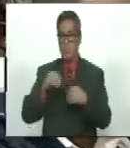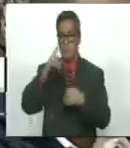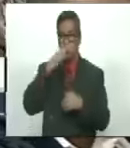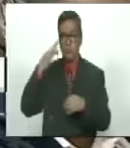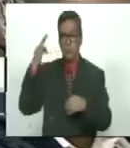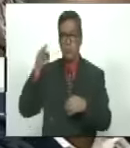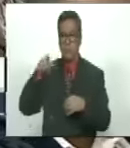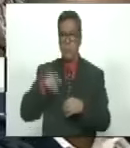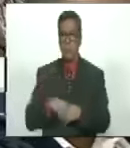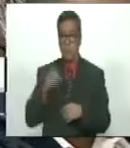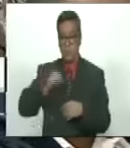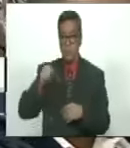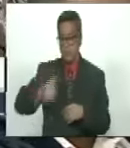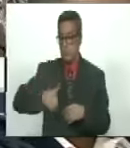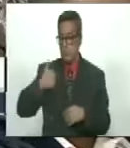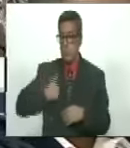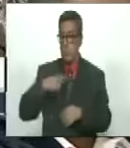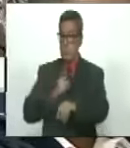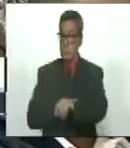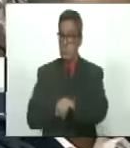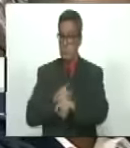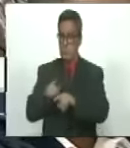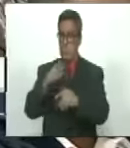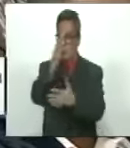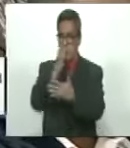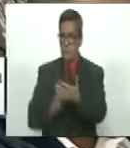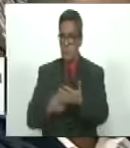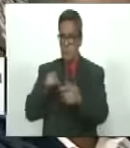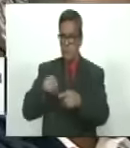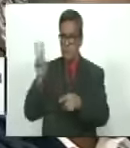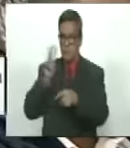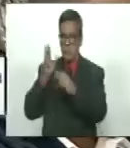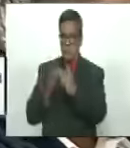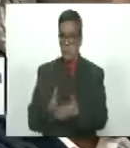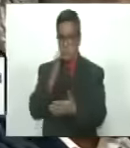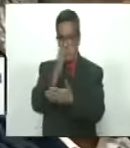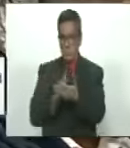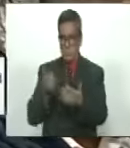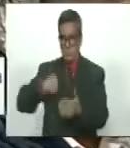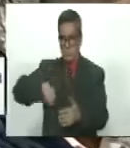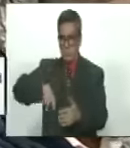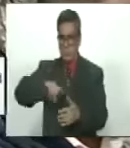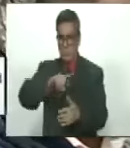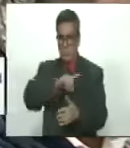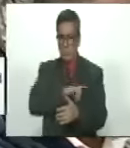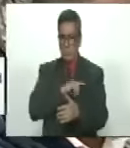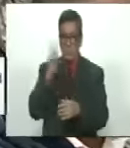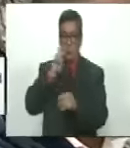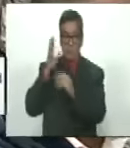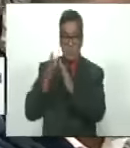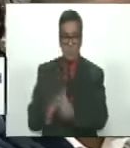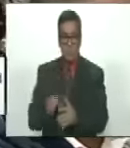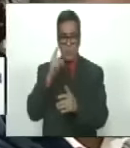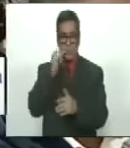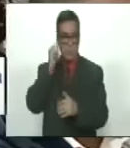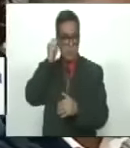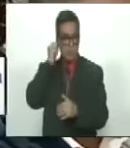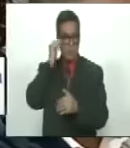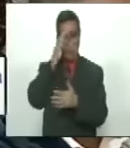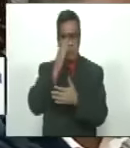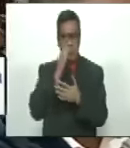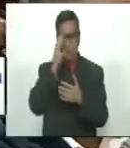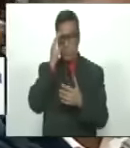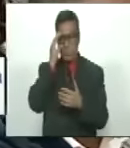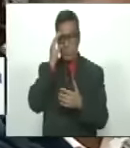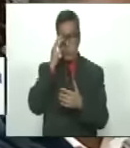París. Claro, aprovechando circunstancias de división de la patria, ¿no? De división de nuestro, de los venezolanos y venezolanas,